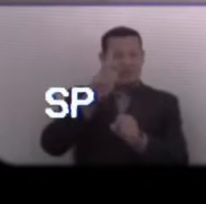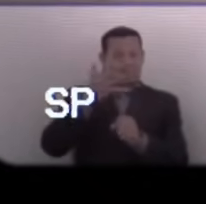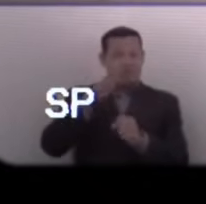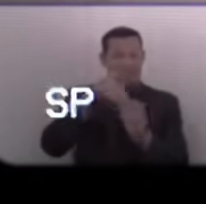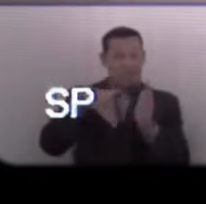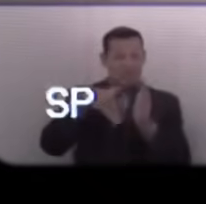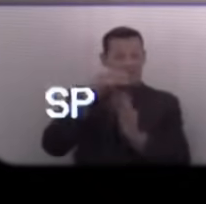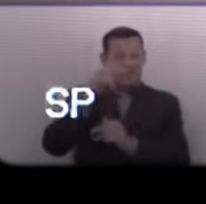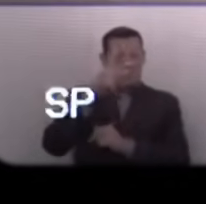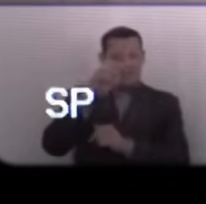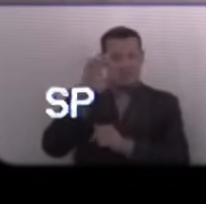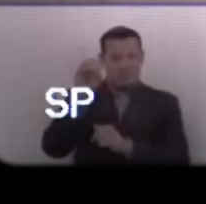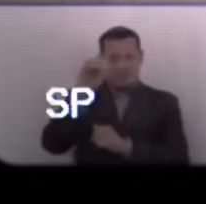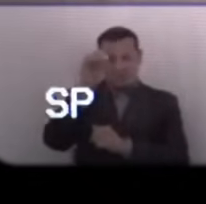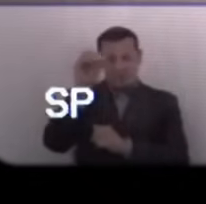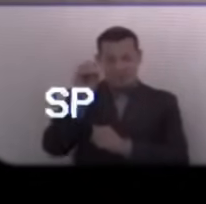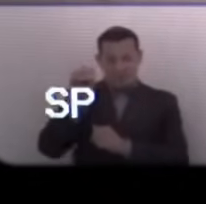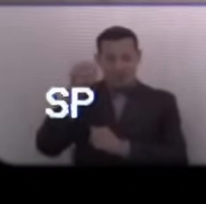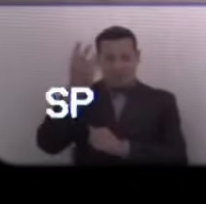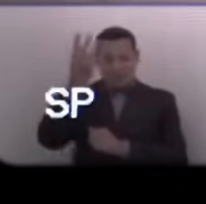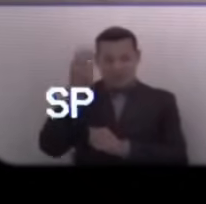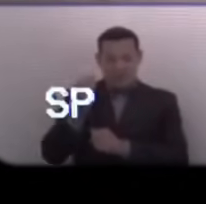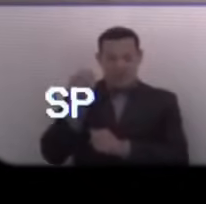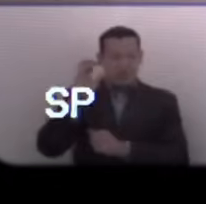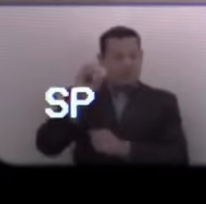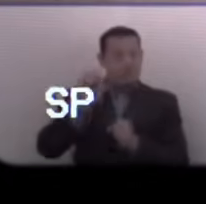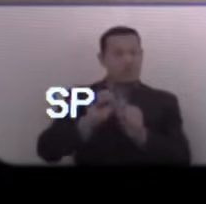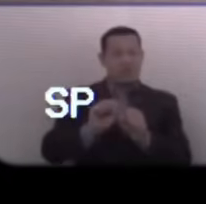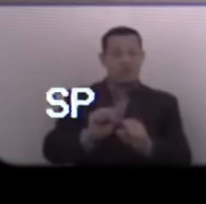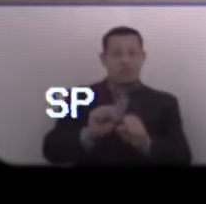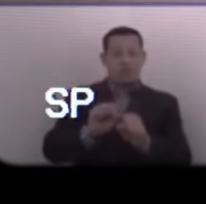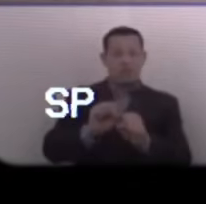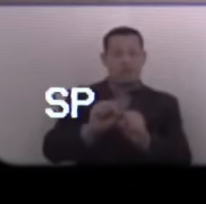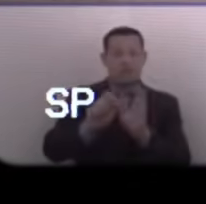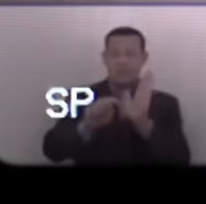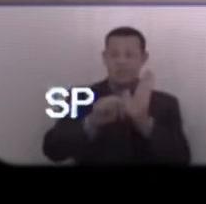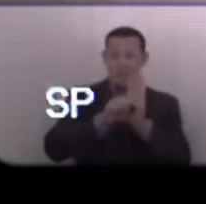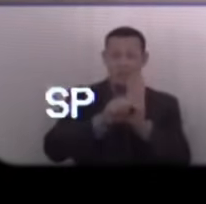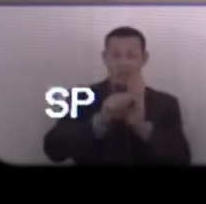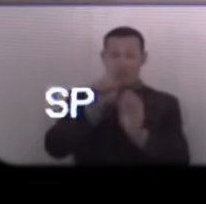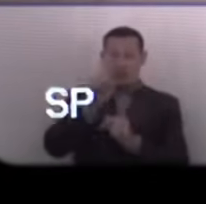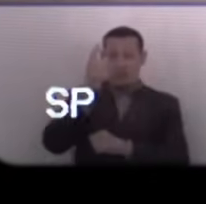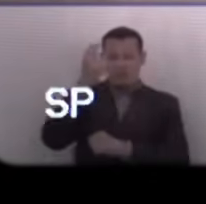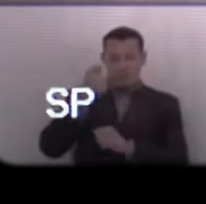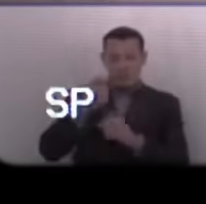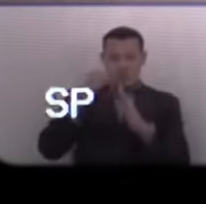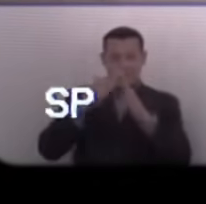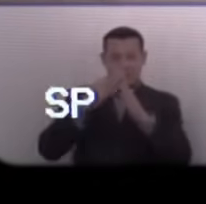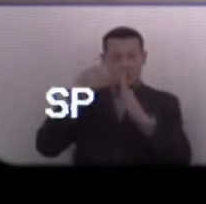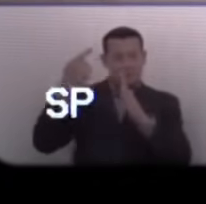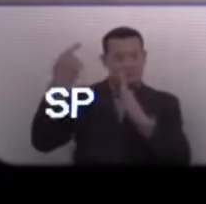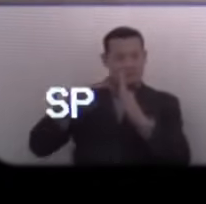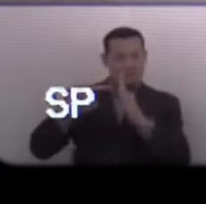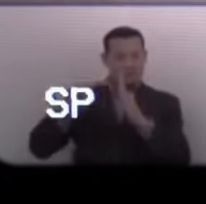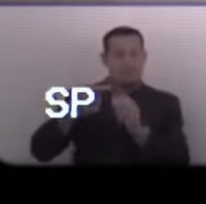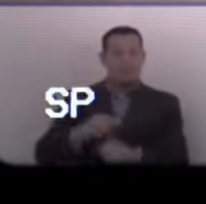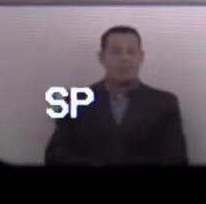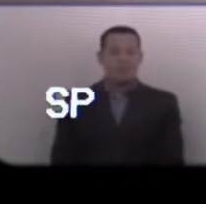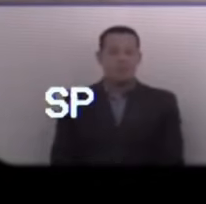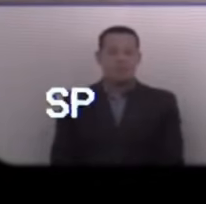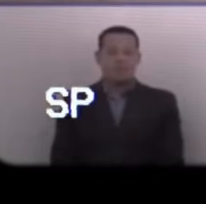300% los días con cero homicidios en menos de un mes de régimen de excepción.